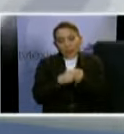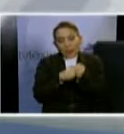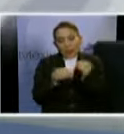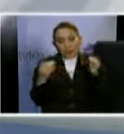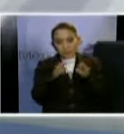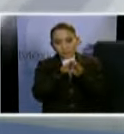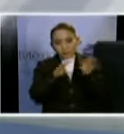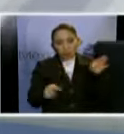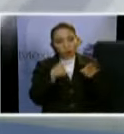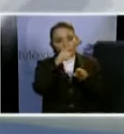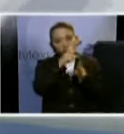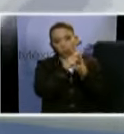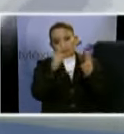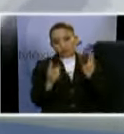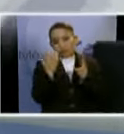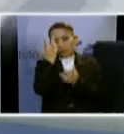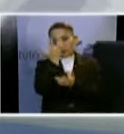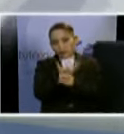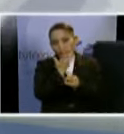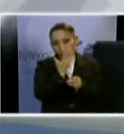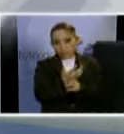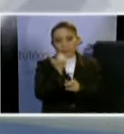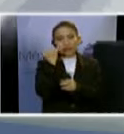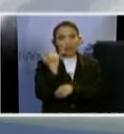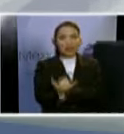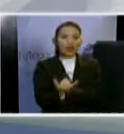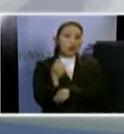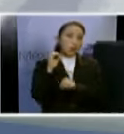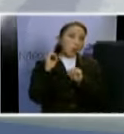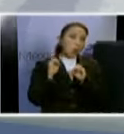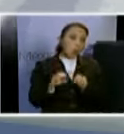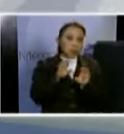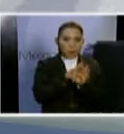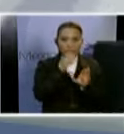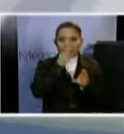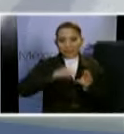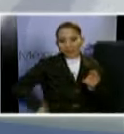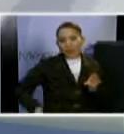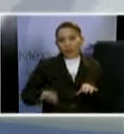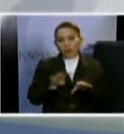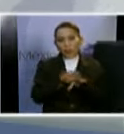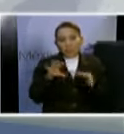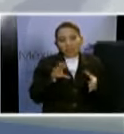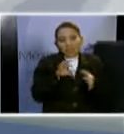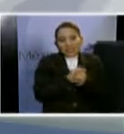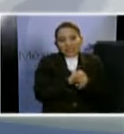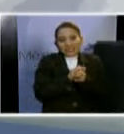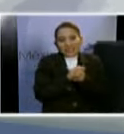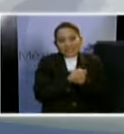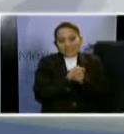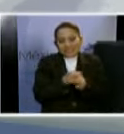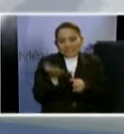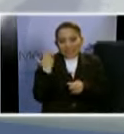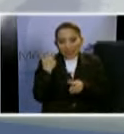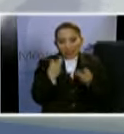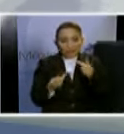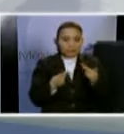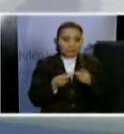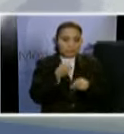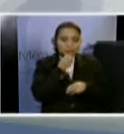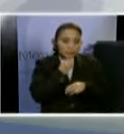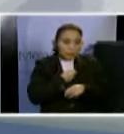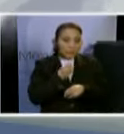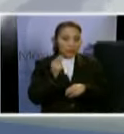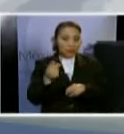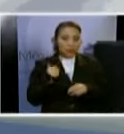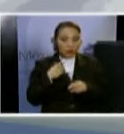asimetrías con nuestro vecino intermedio o, como se ha dicho, es un matrimonio arreglado que madura,